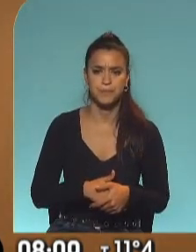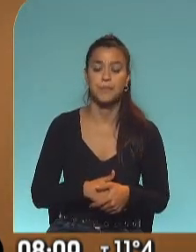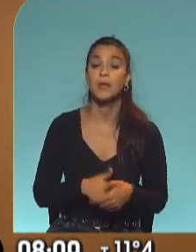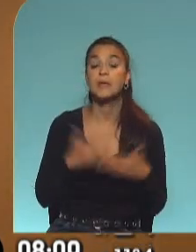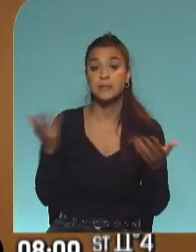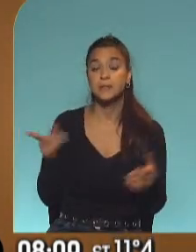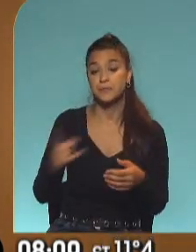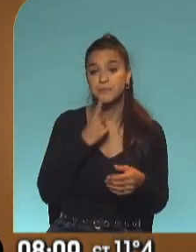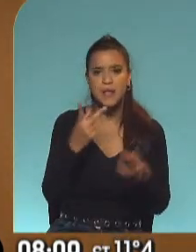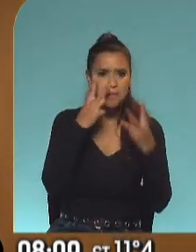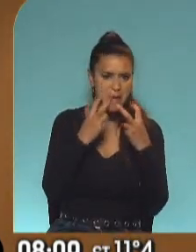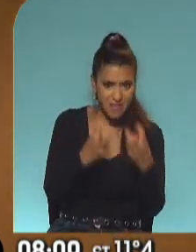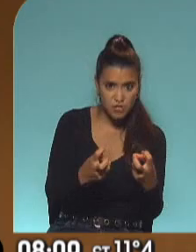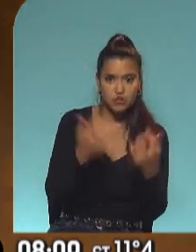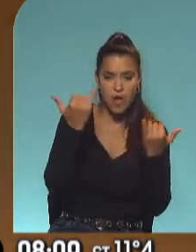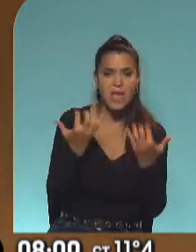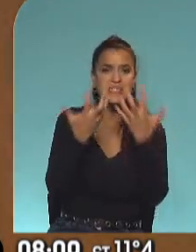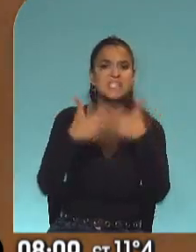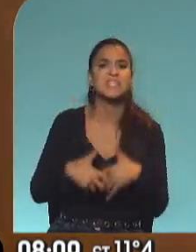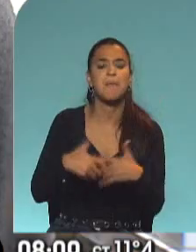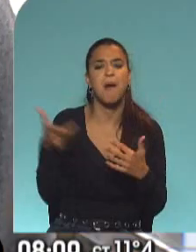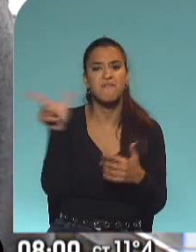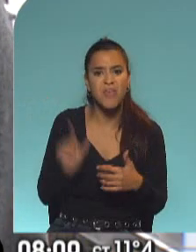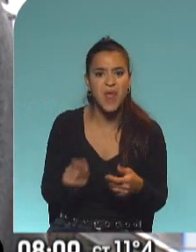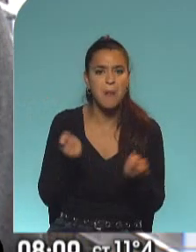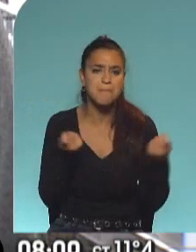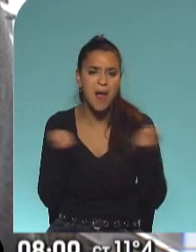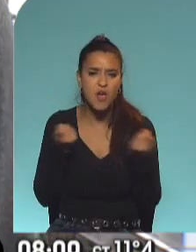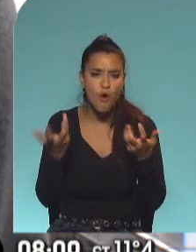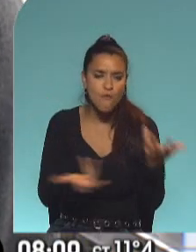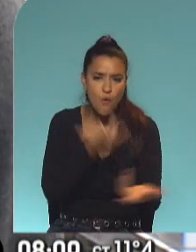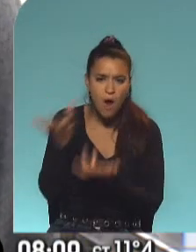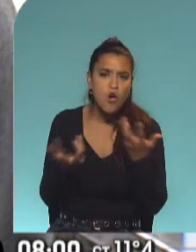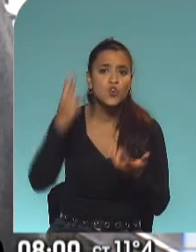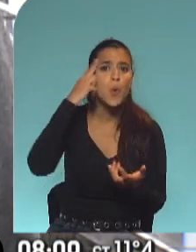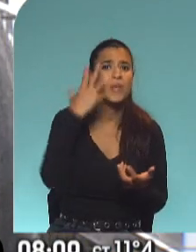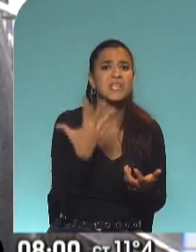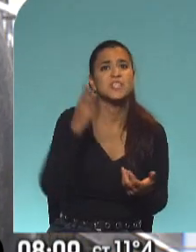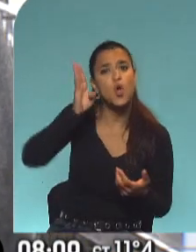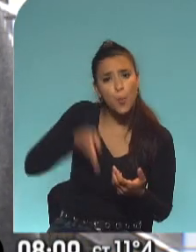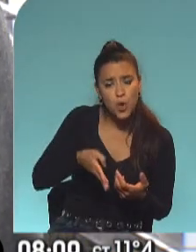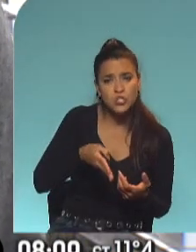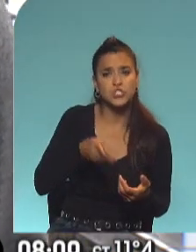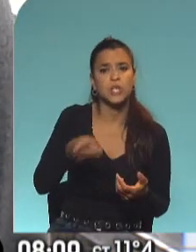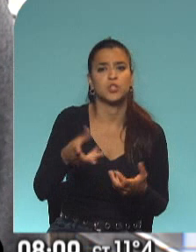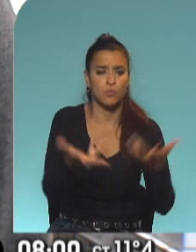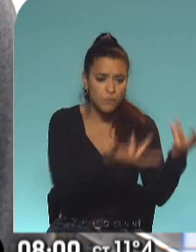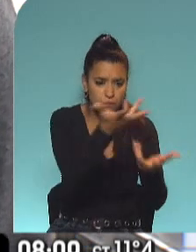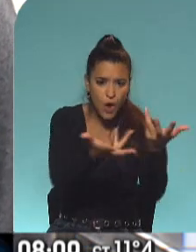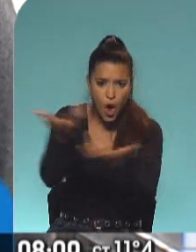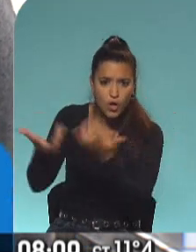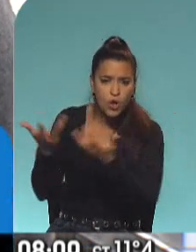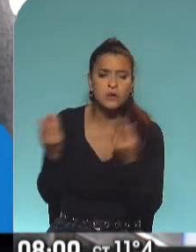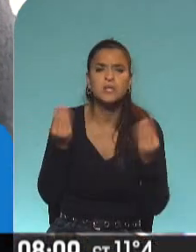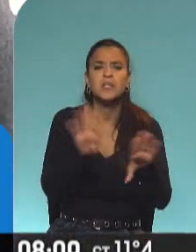Y según las investigaciones del Sistema Federal del Manejo del Fuego, el 95% de los focos de incendios